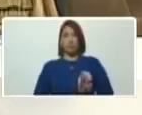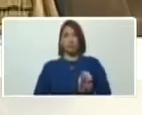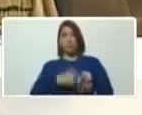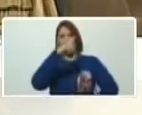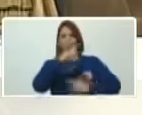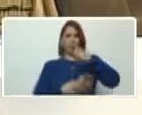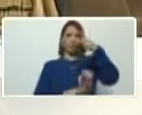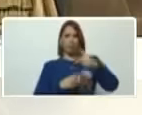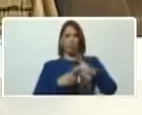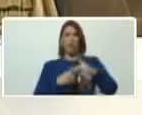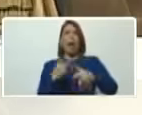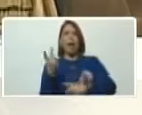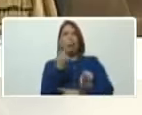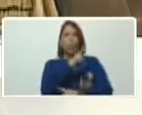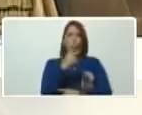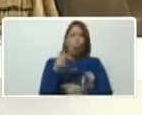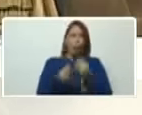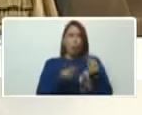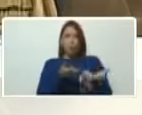de doble acción,